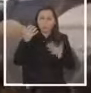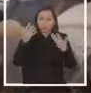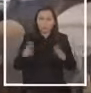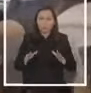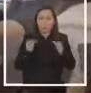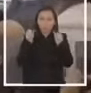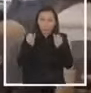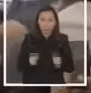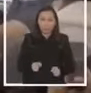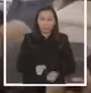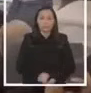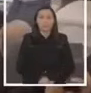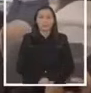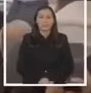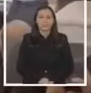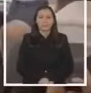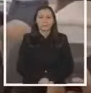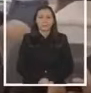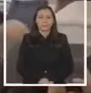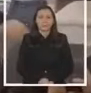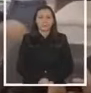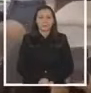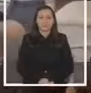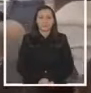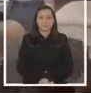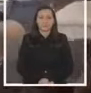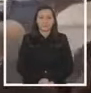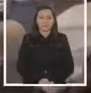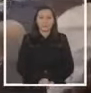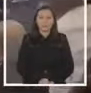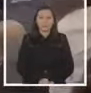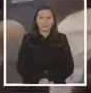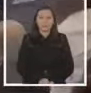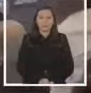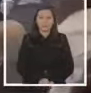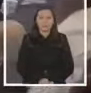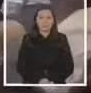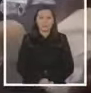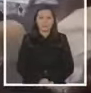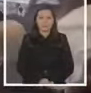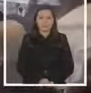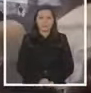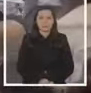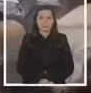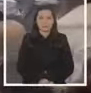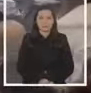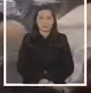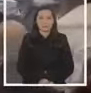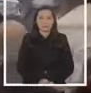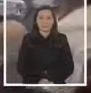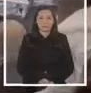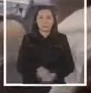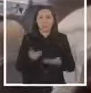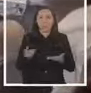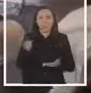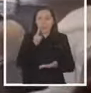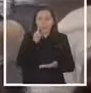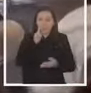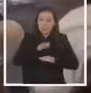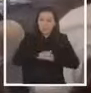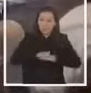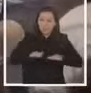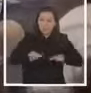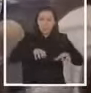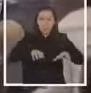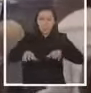Gracias, Pamela, por este reporte desde la Quinta Normal en el Parque de la Familia. Ya es una ley de la República, las 40 horas tan